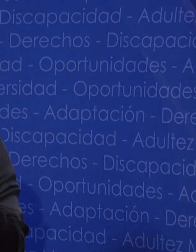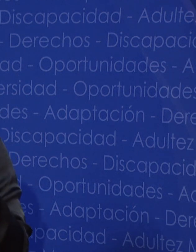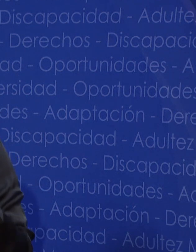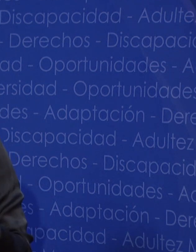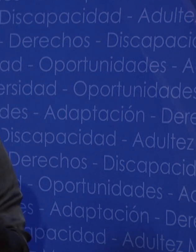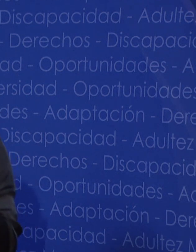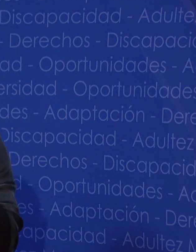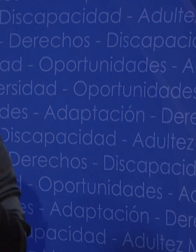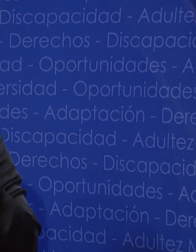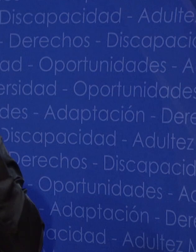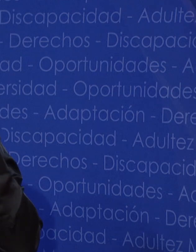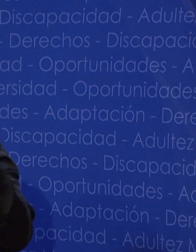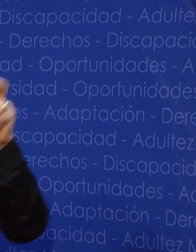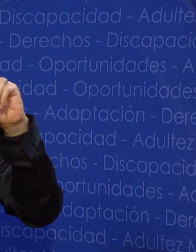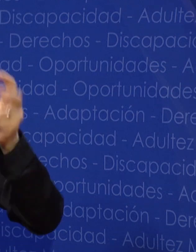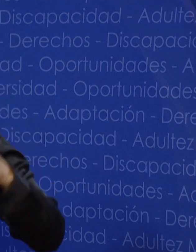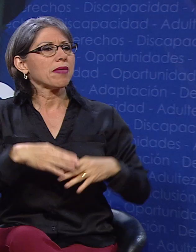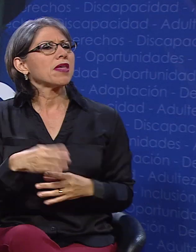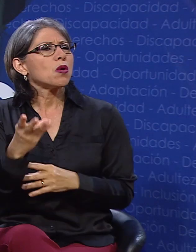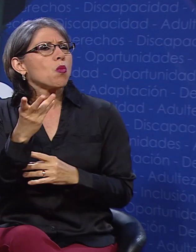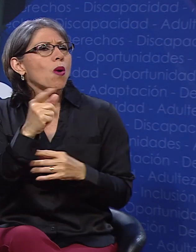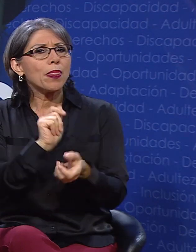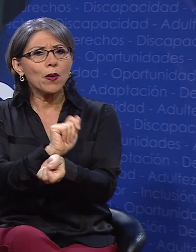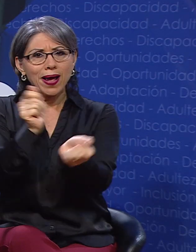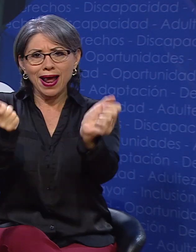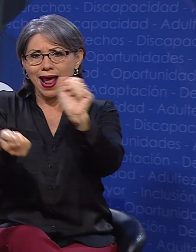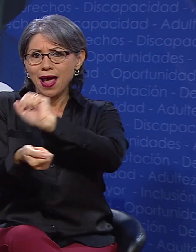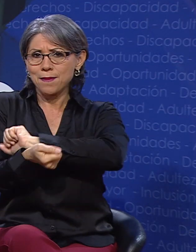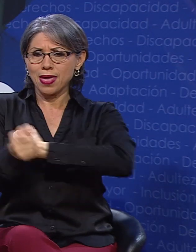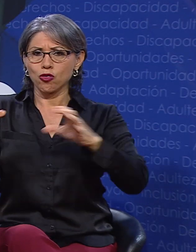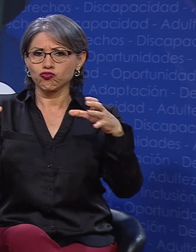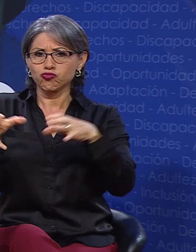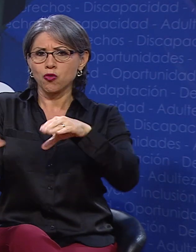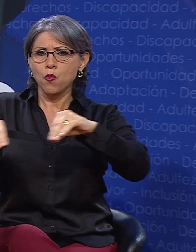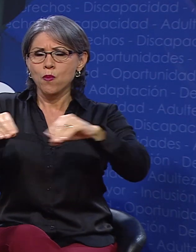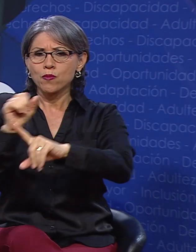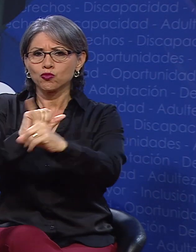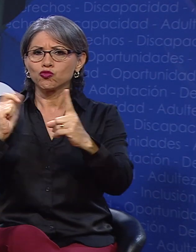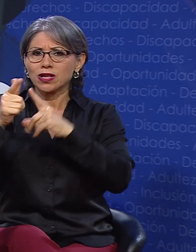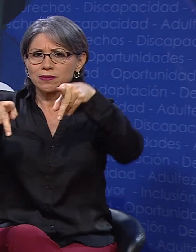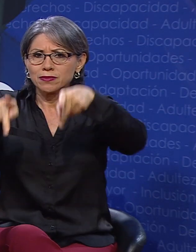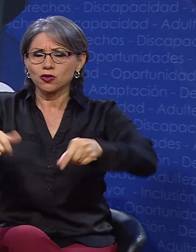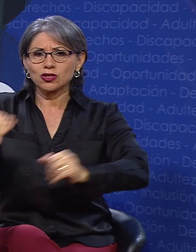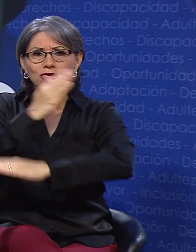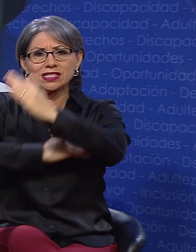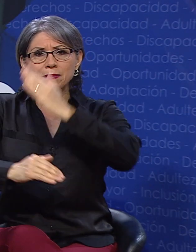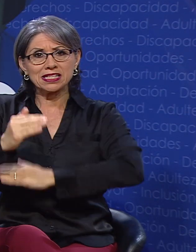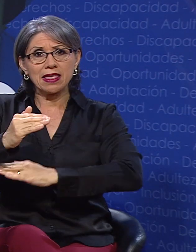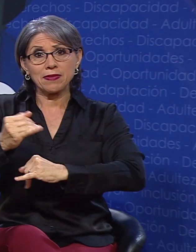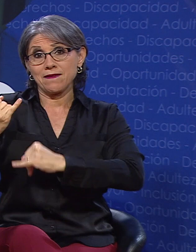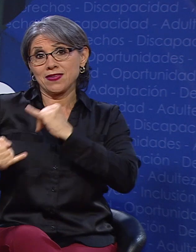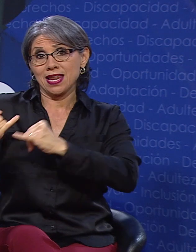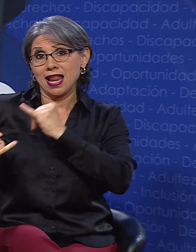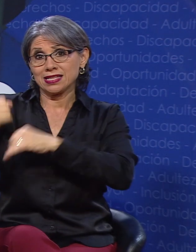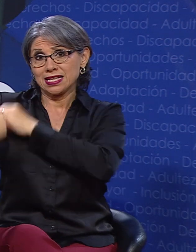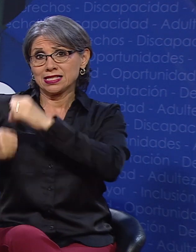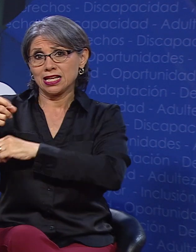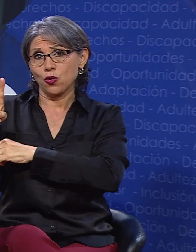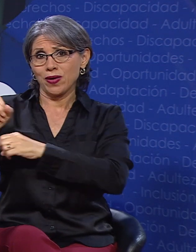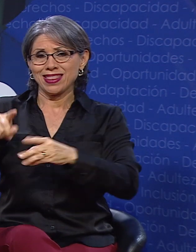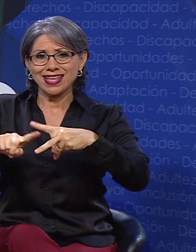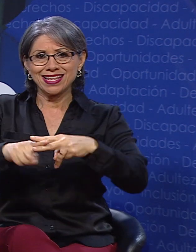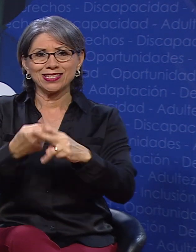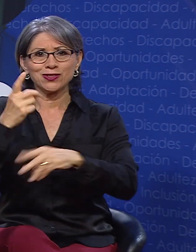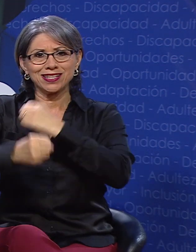abarcó el tema de qué tanto ha cambiado el movimiento social de las personas con discapacidad de finales del siglo XX e inicios del siglo